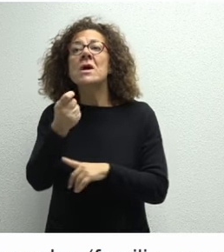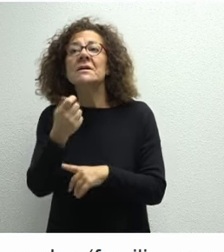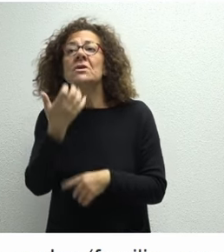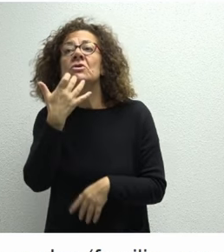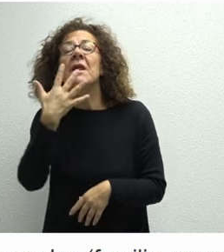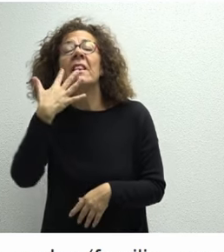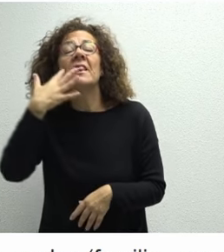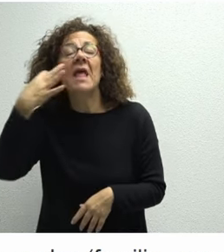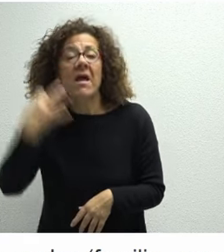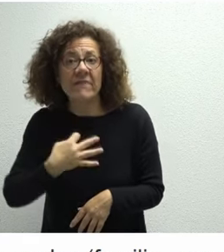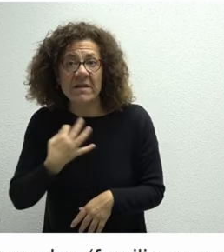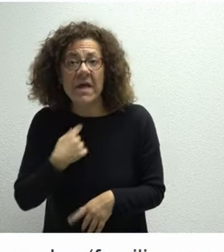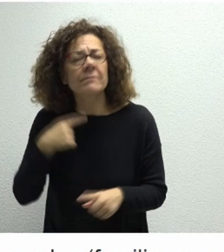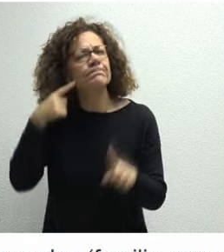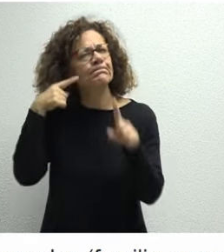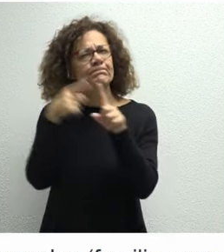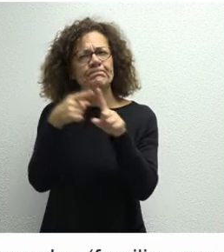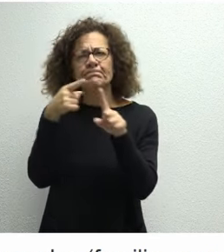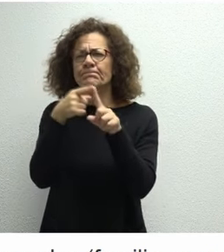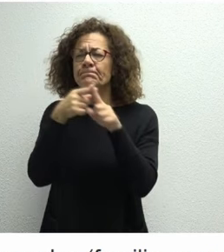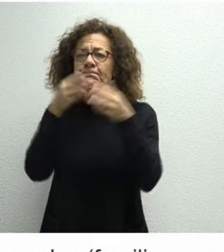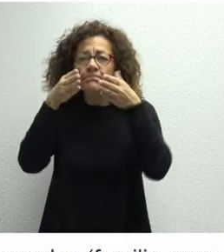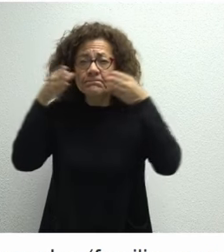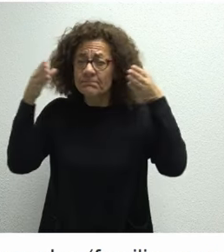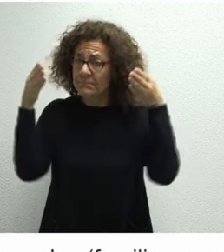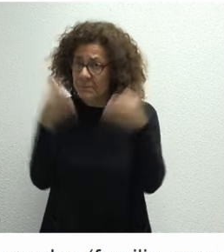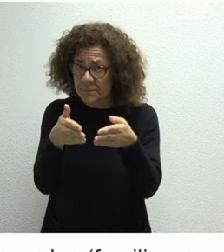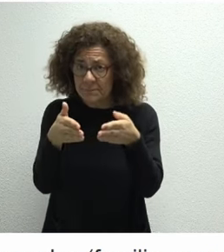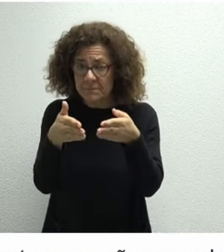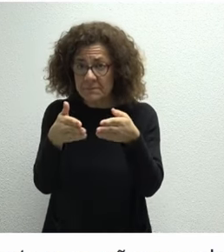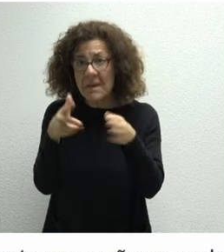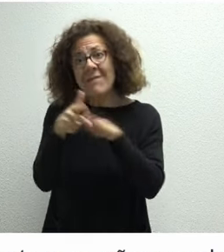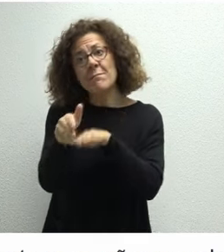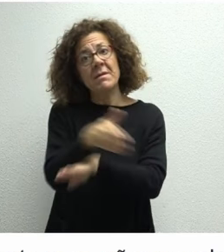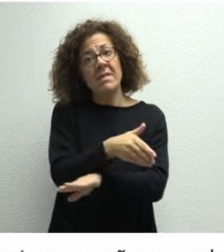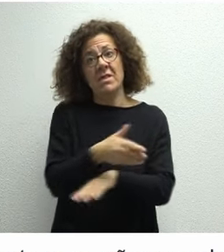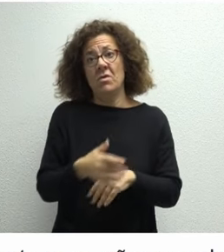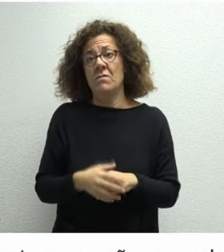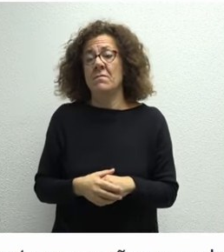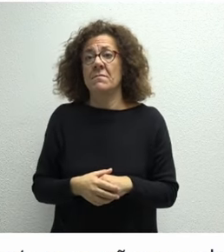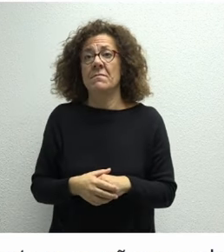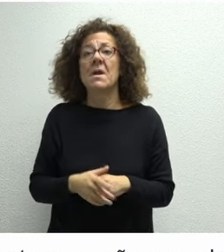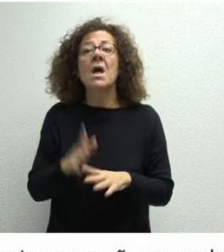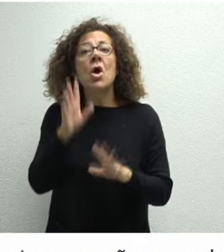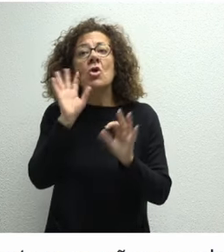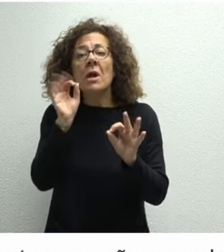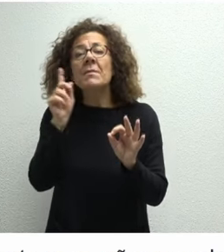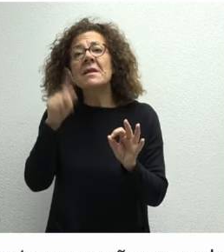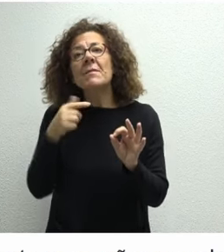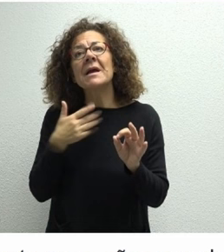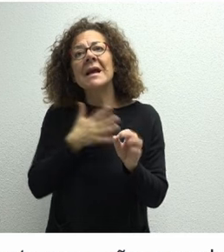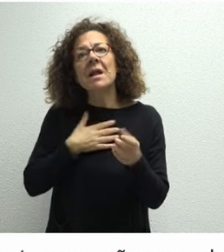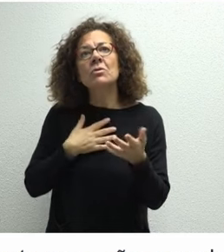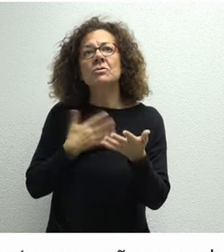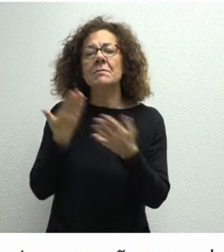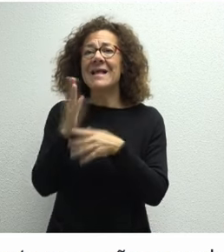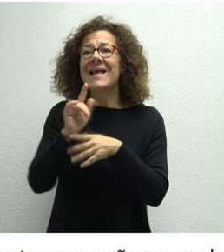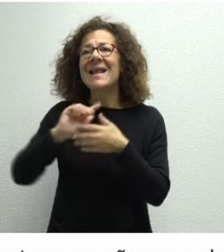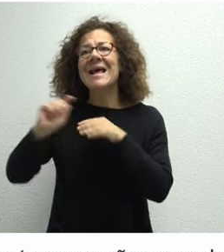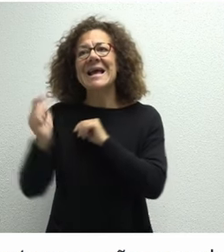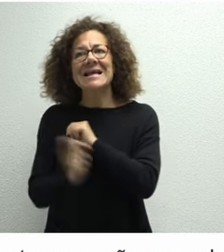hacemos énfasis o no ponemos el zoom en la prevención vale por supuesto intentamos abordar intentamos plantear